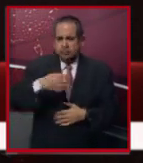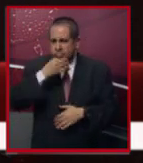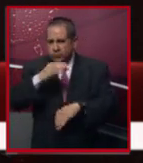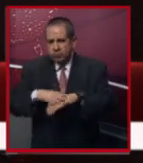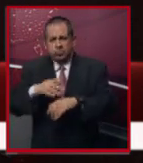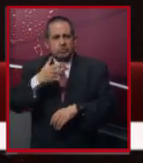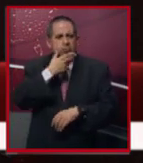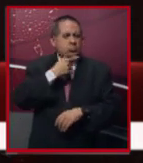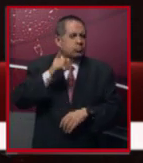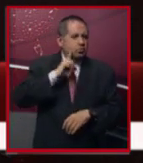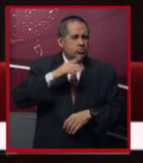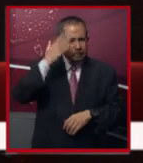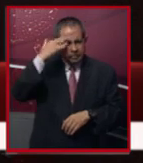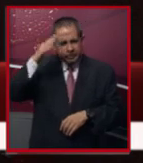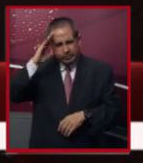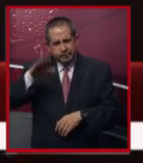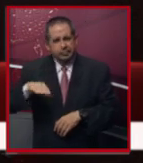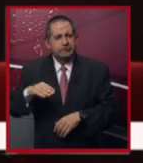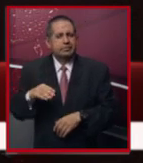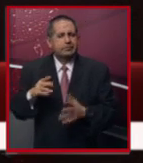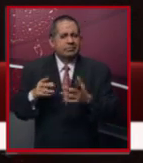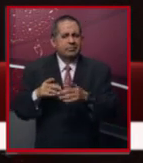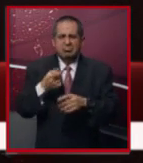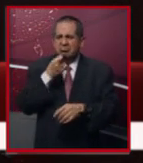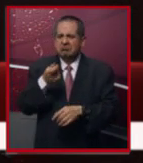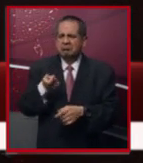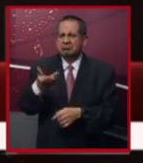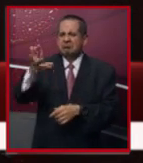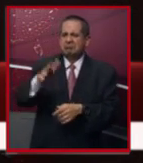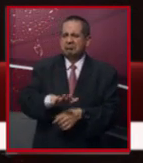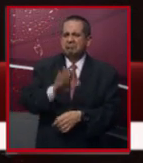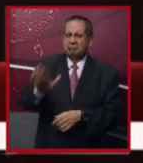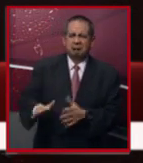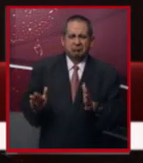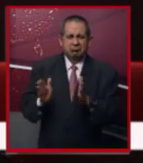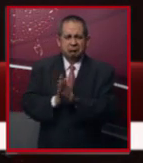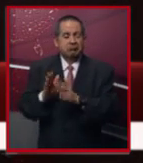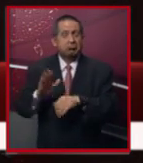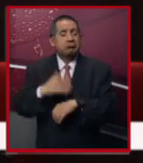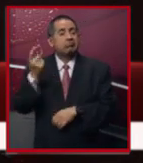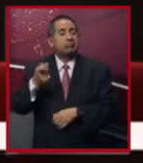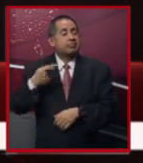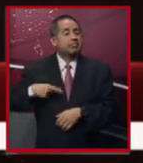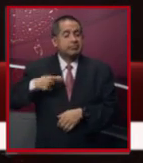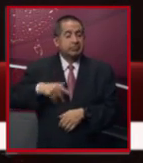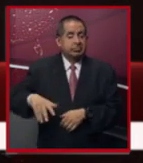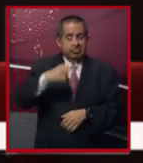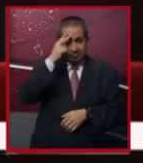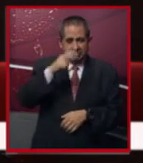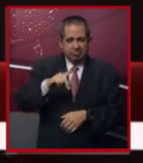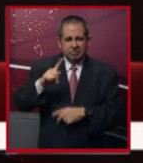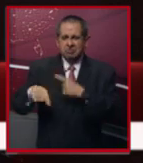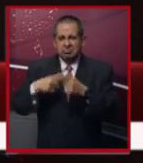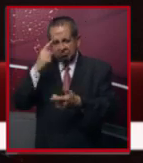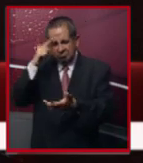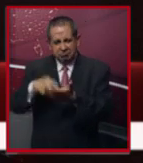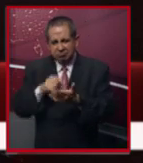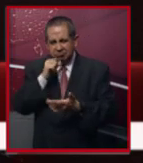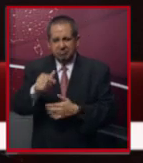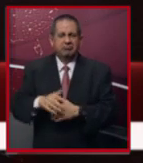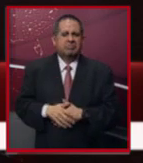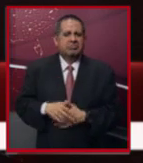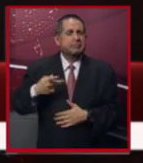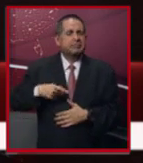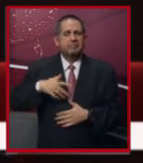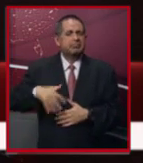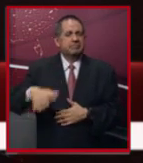señores y señoras, dense por muertos, porque el pueblo de México ya no les cree. El pueblo